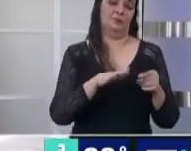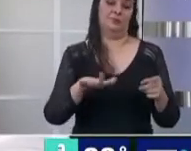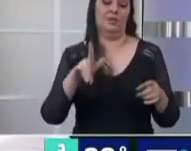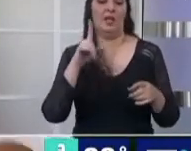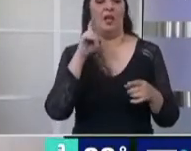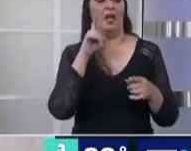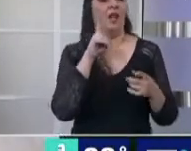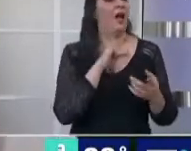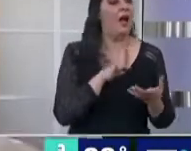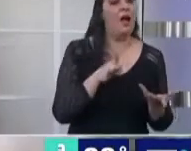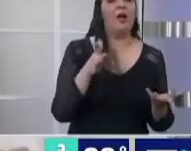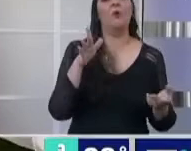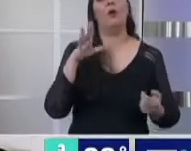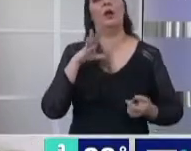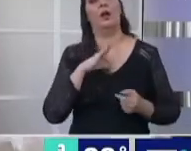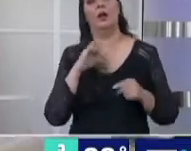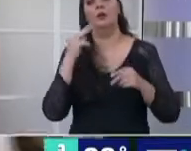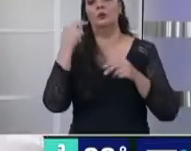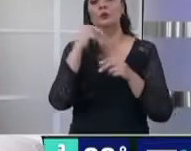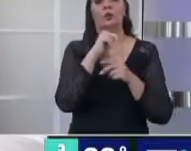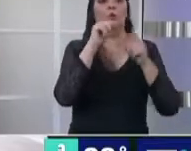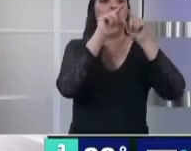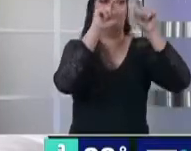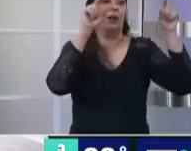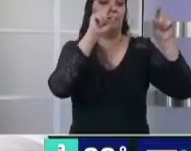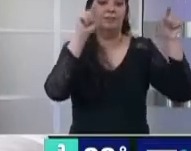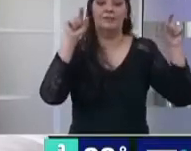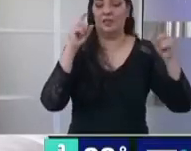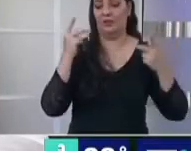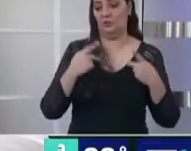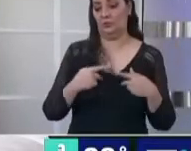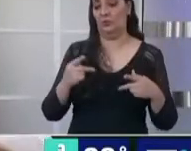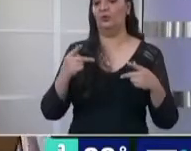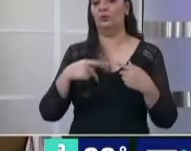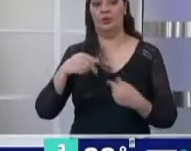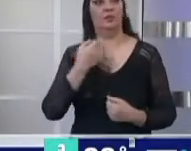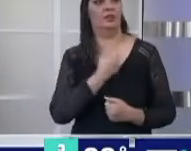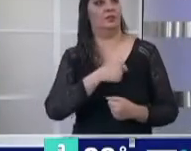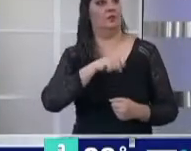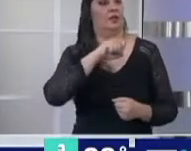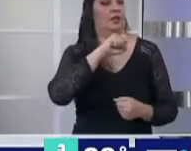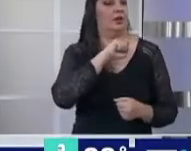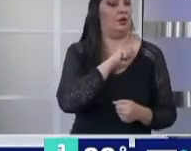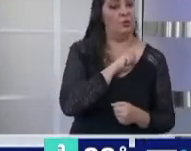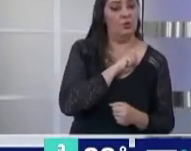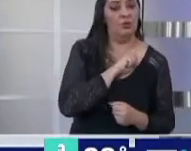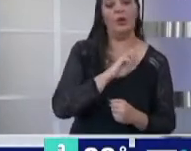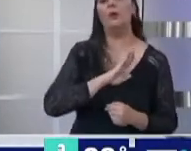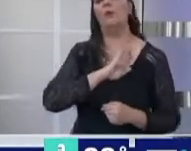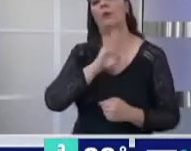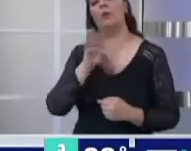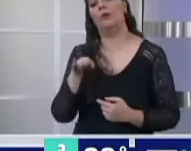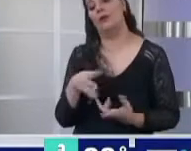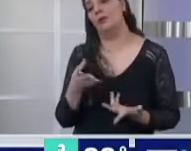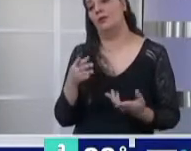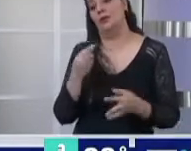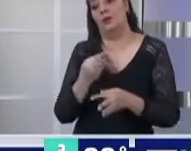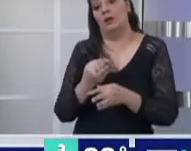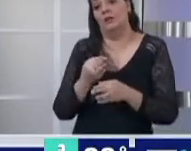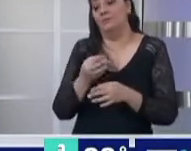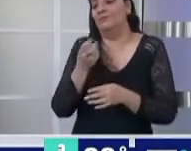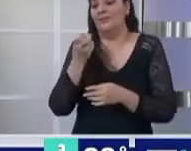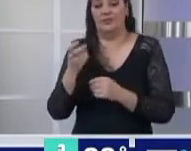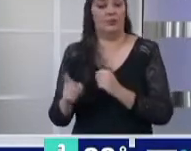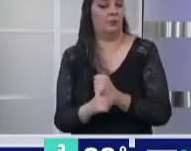peces, con los nombres grabados del personal de salud que perdió la vida. y que puede